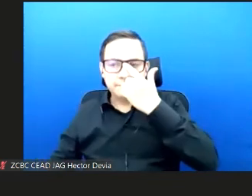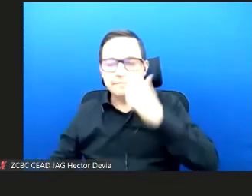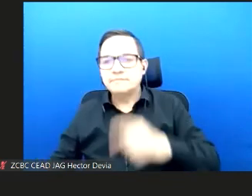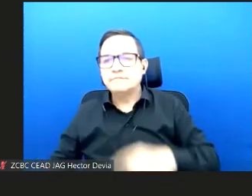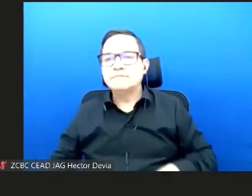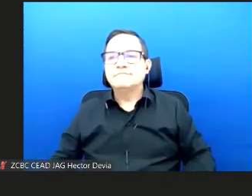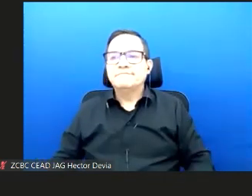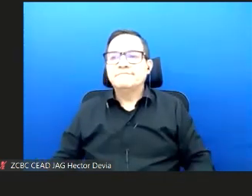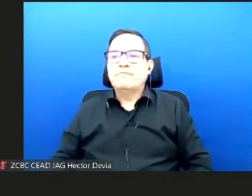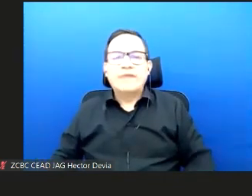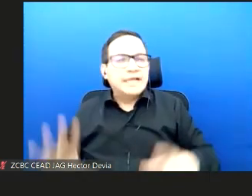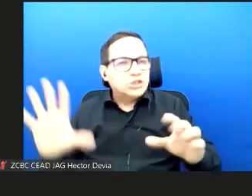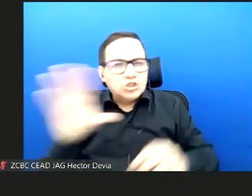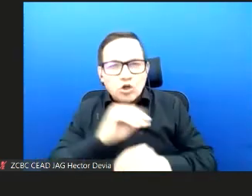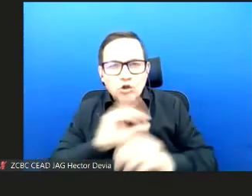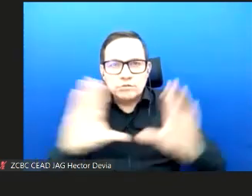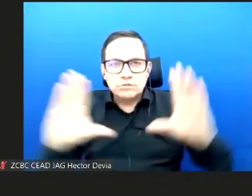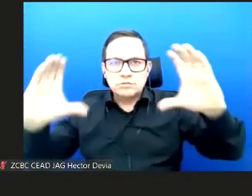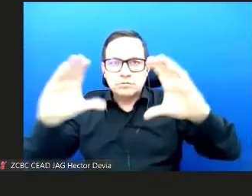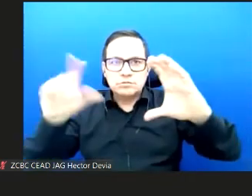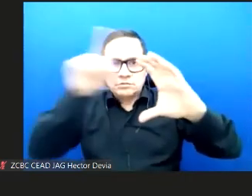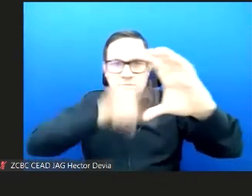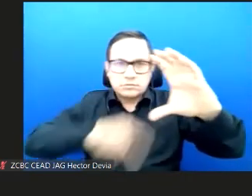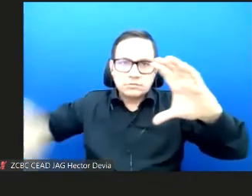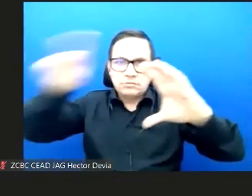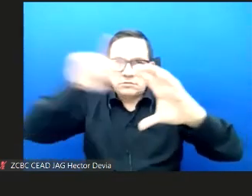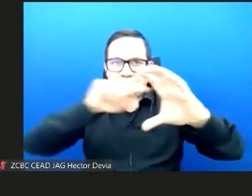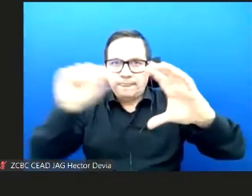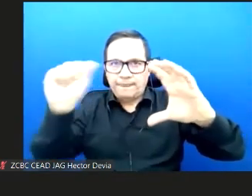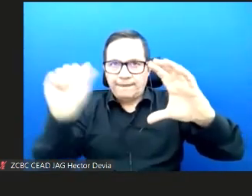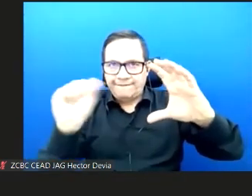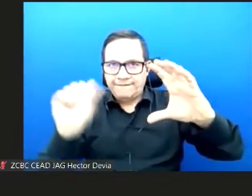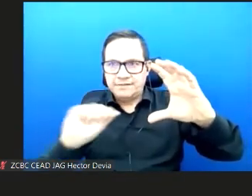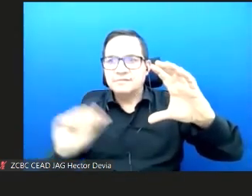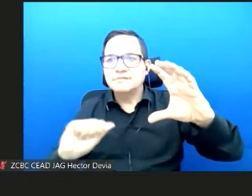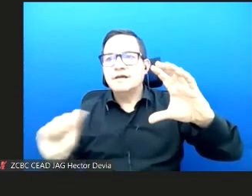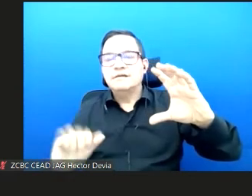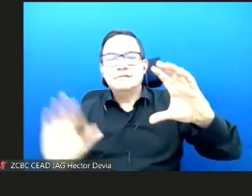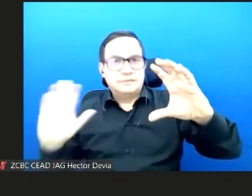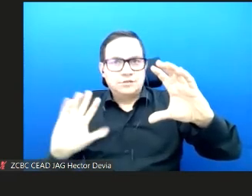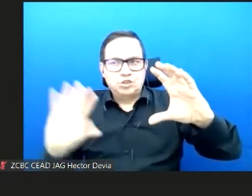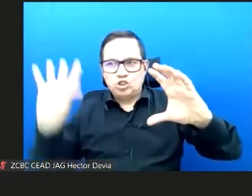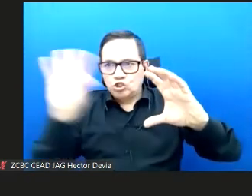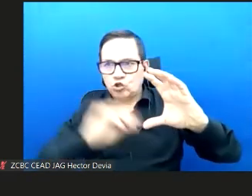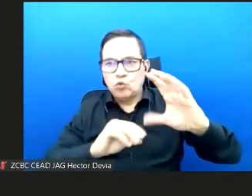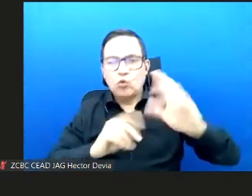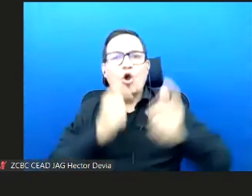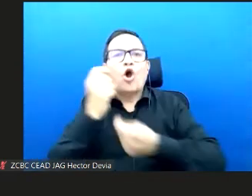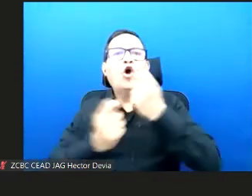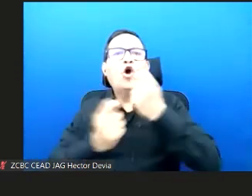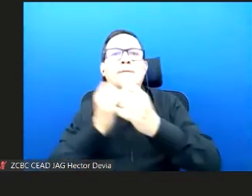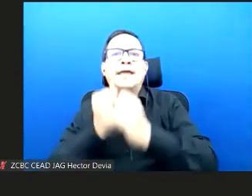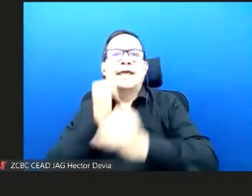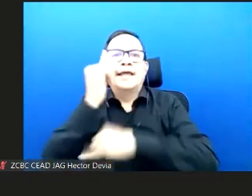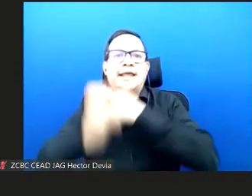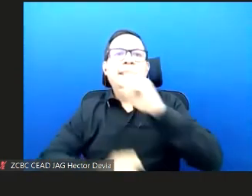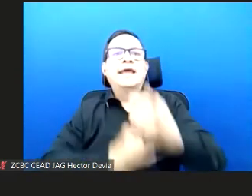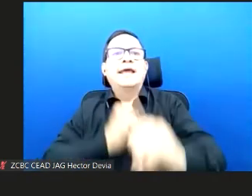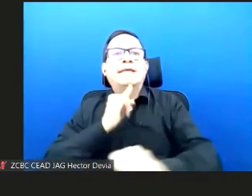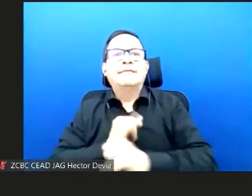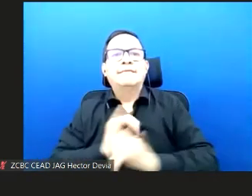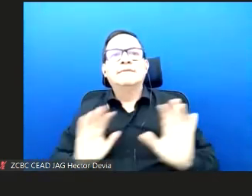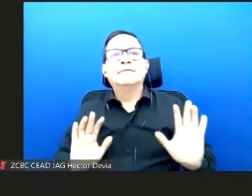esto es nuestro conjunto A, ¿no? A es todo comercio internacional, ¿listo? Todo esto es A, ¿no es